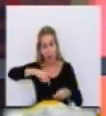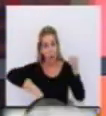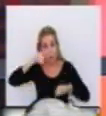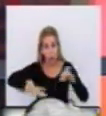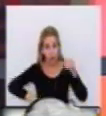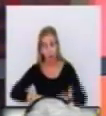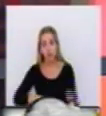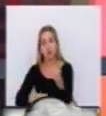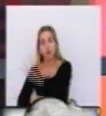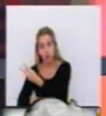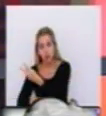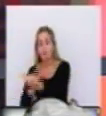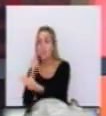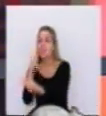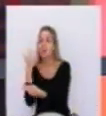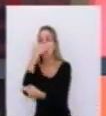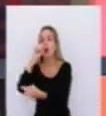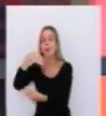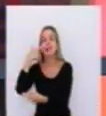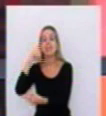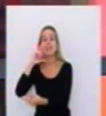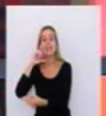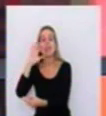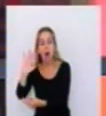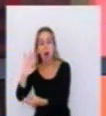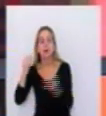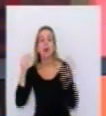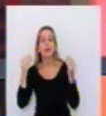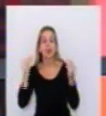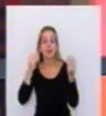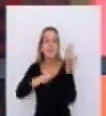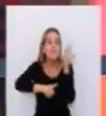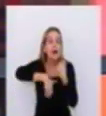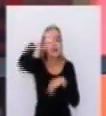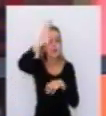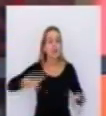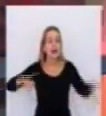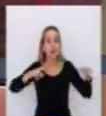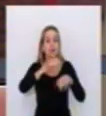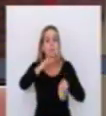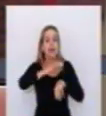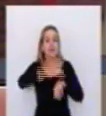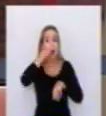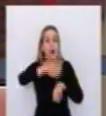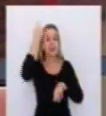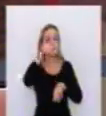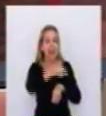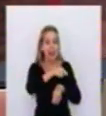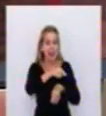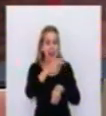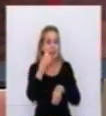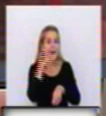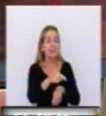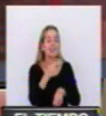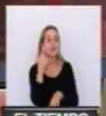amplia mayoría, la Junta Médica, por dictamen de mayoría, va a dictaminar que Alberto Nisman, el 18 de enero